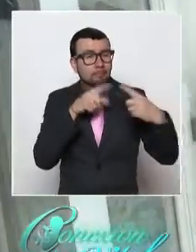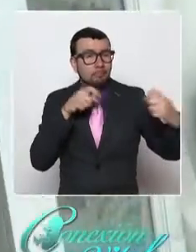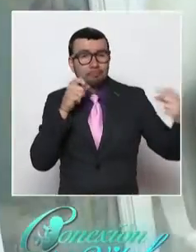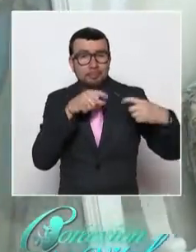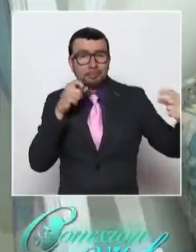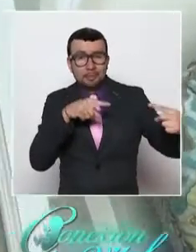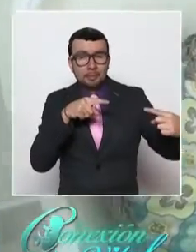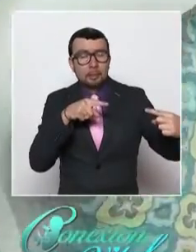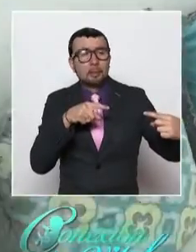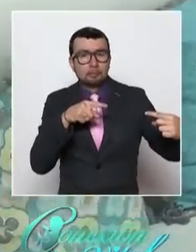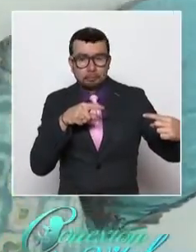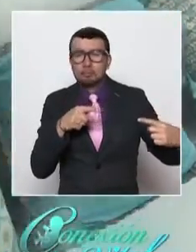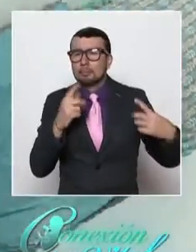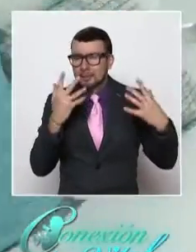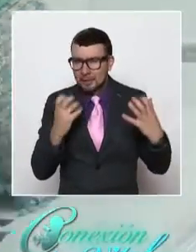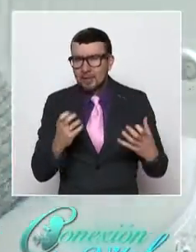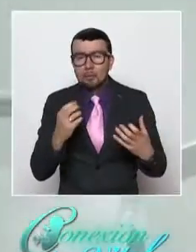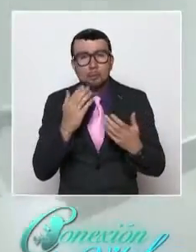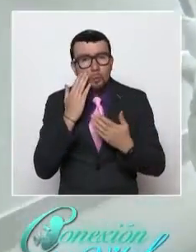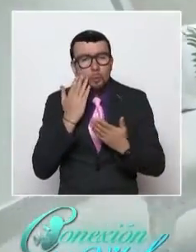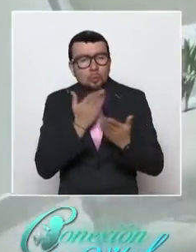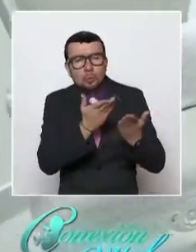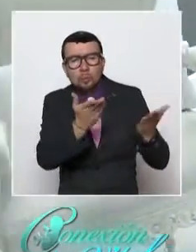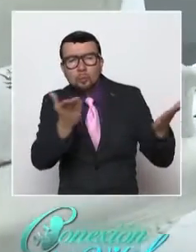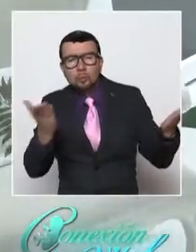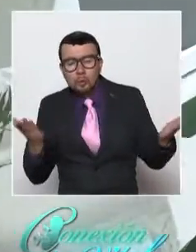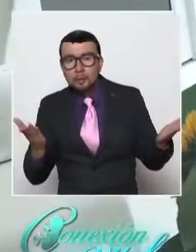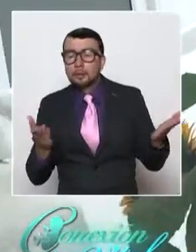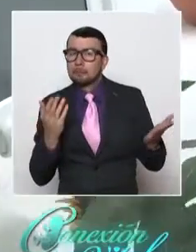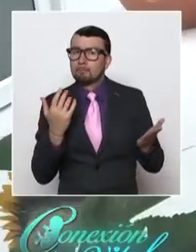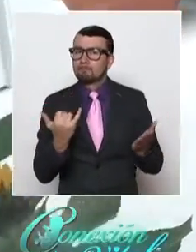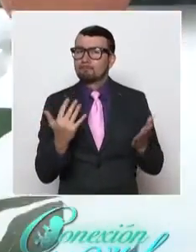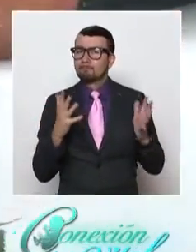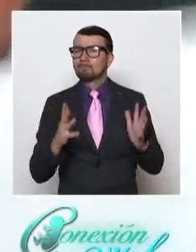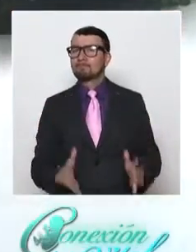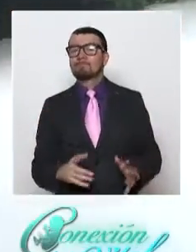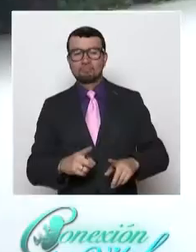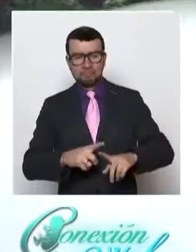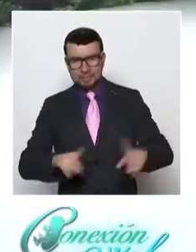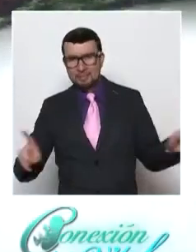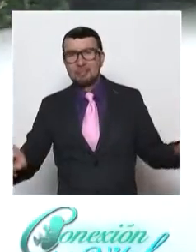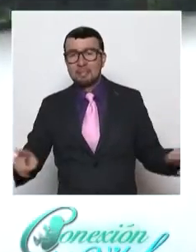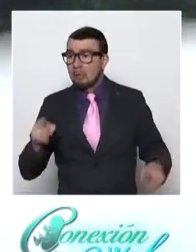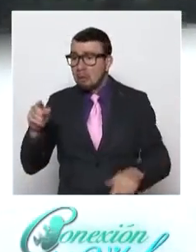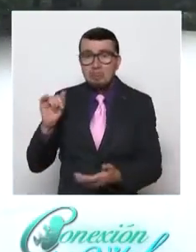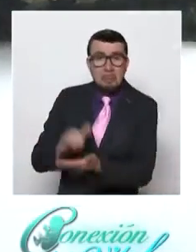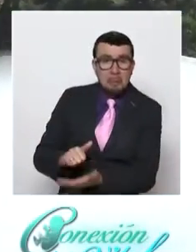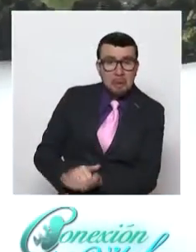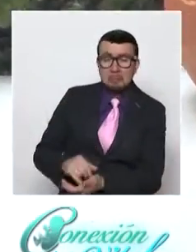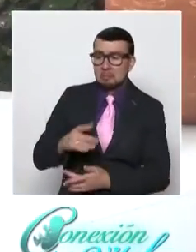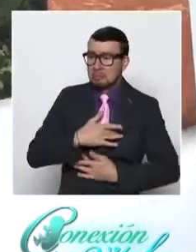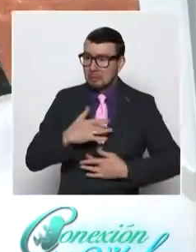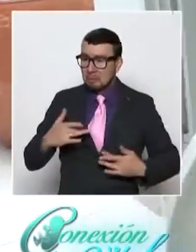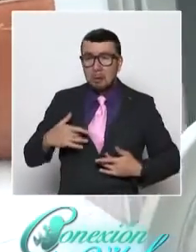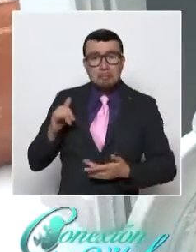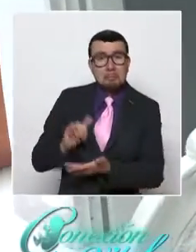Esto es lo que queremos que la gente vea como un concepto diferente de la